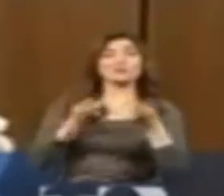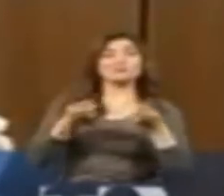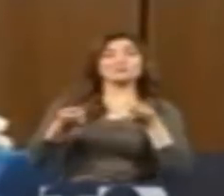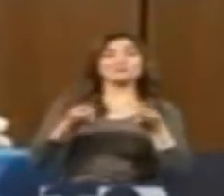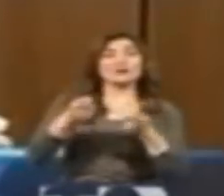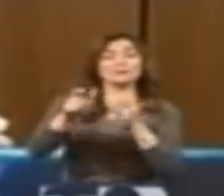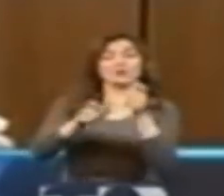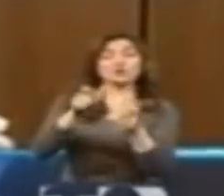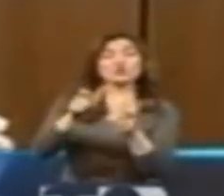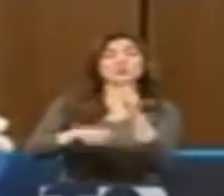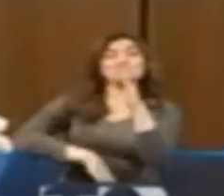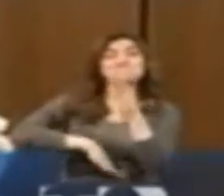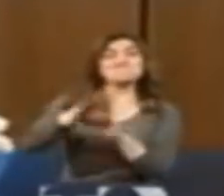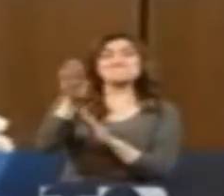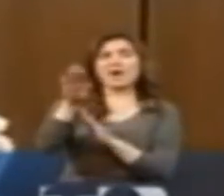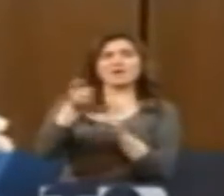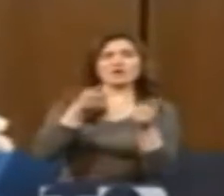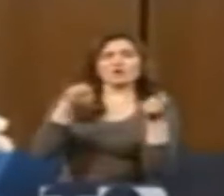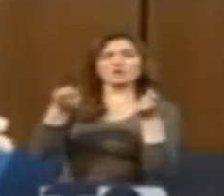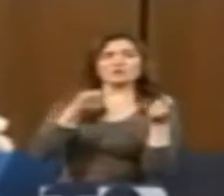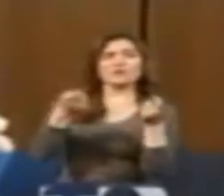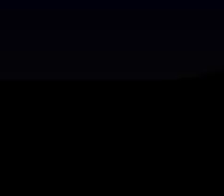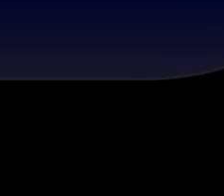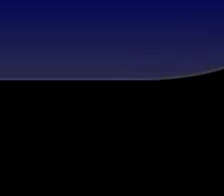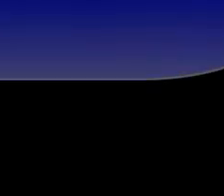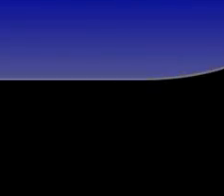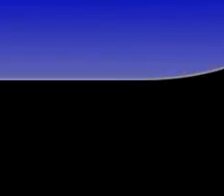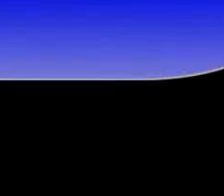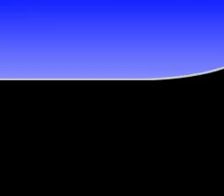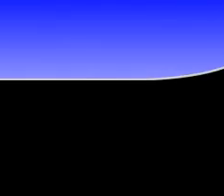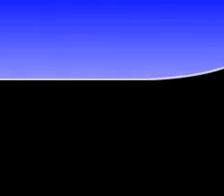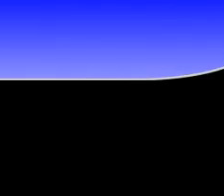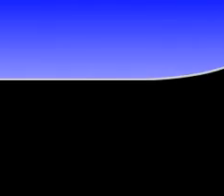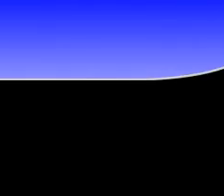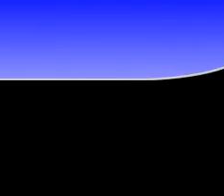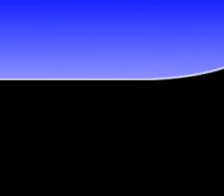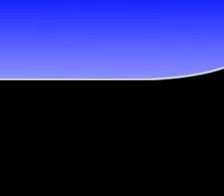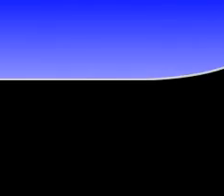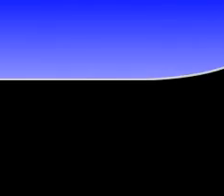el pueblo, fundamento de toda autoridad.